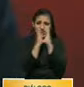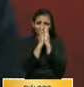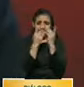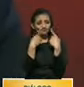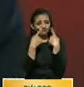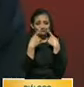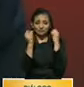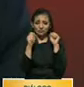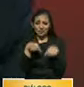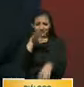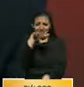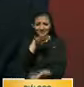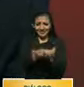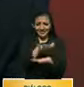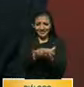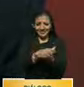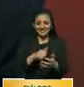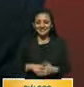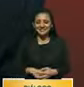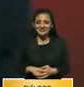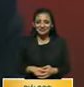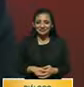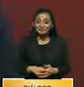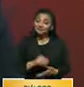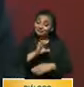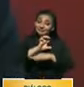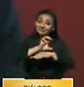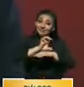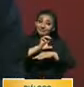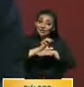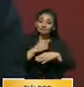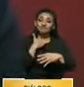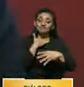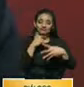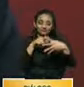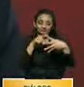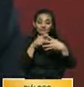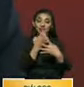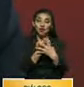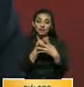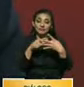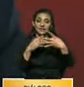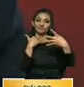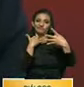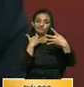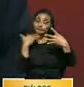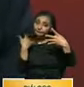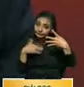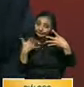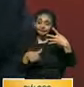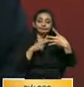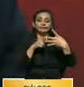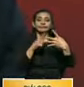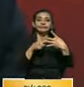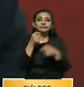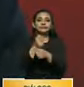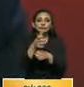también. El Ecuador vive 4 crisis muy severas. La económica, la del